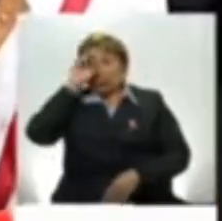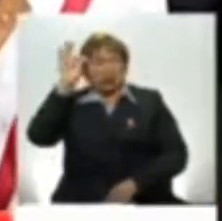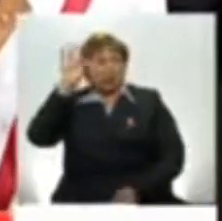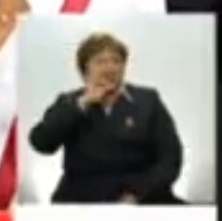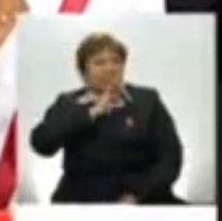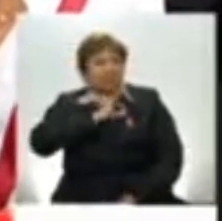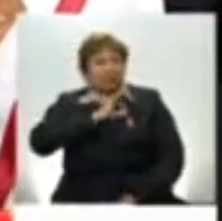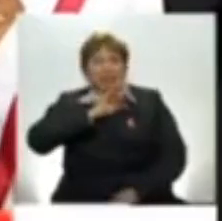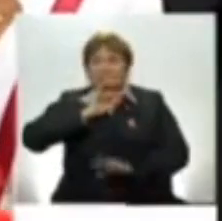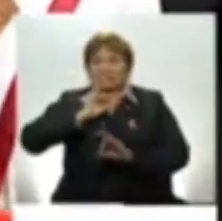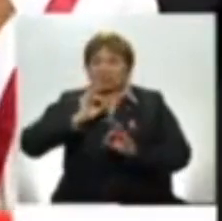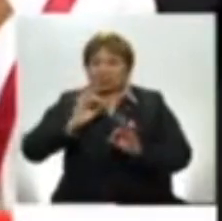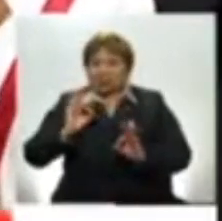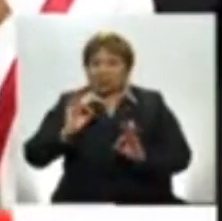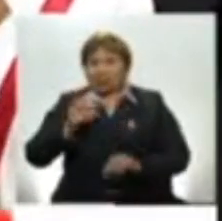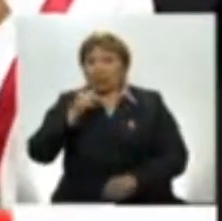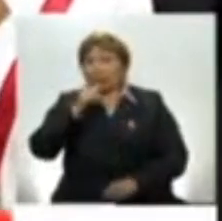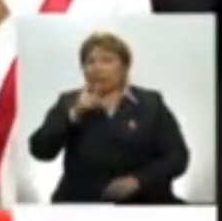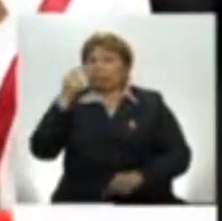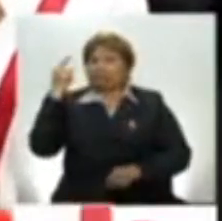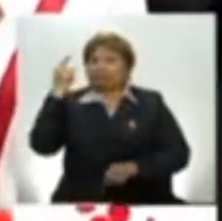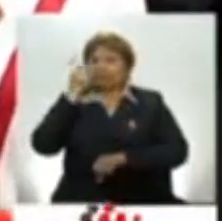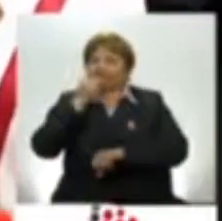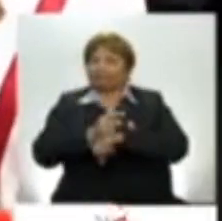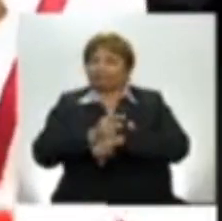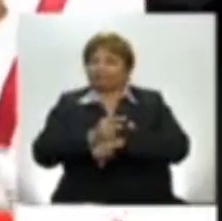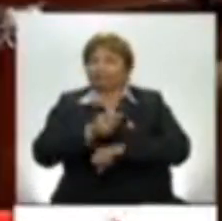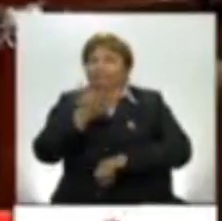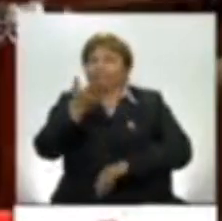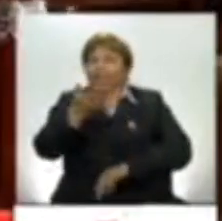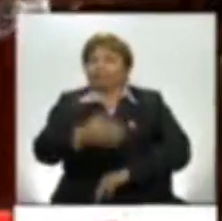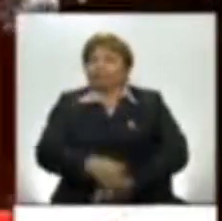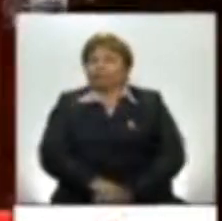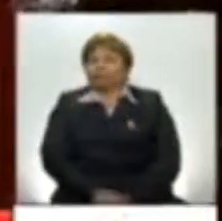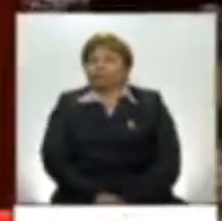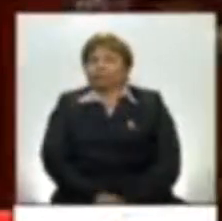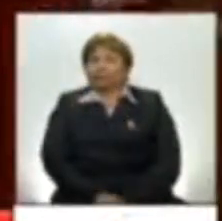premien, sino que él y la nación se lo demanden.